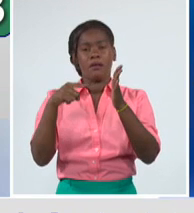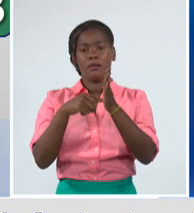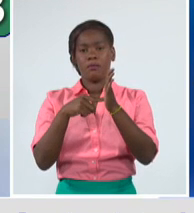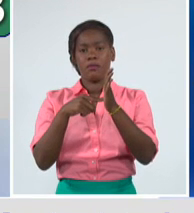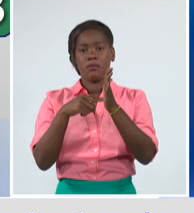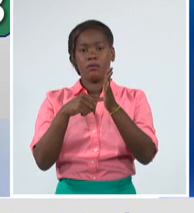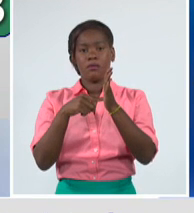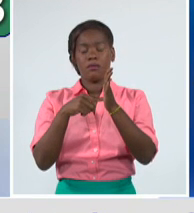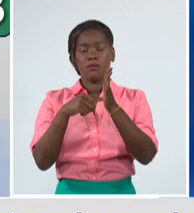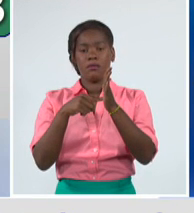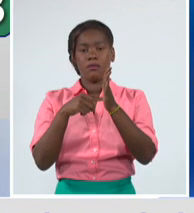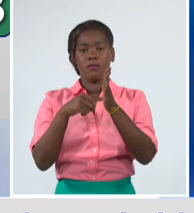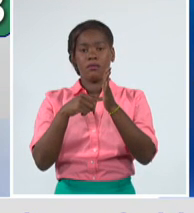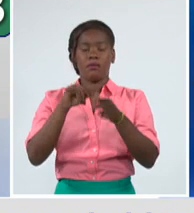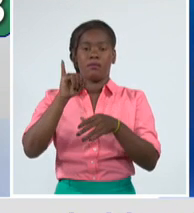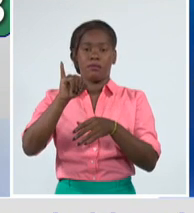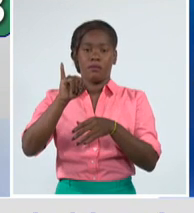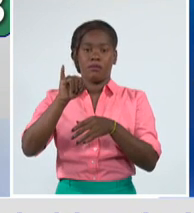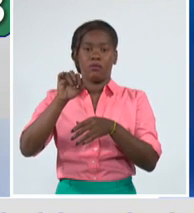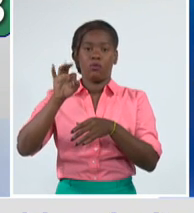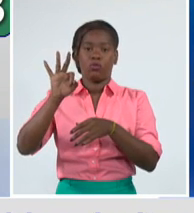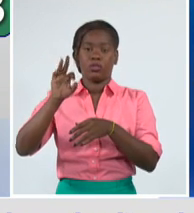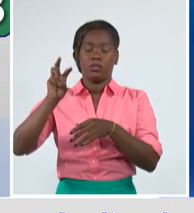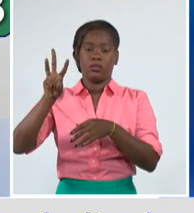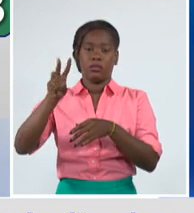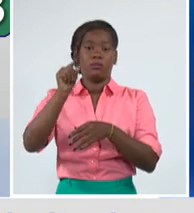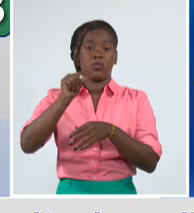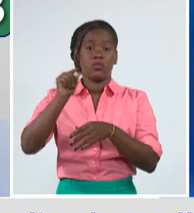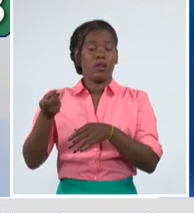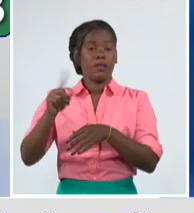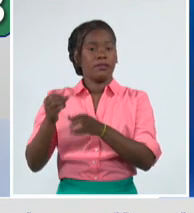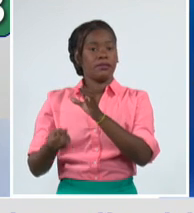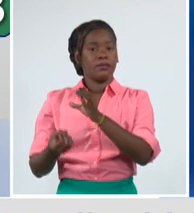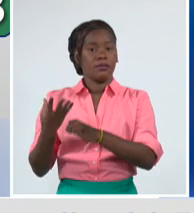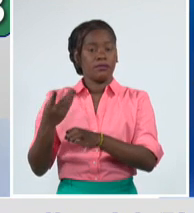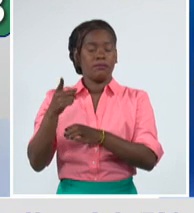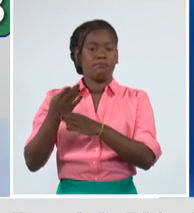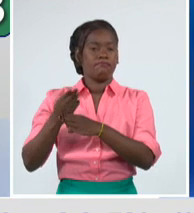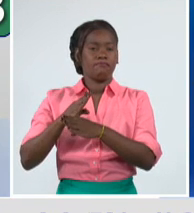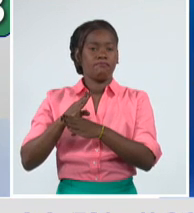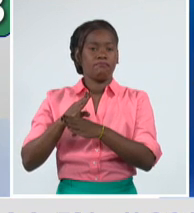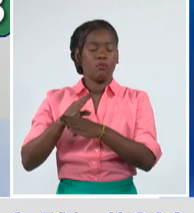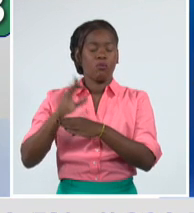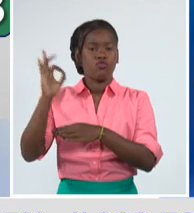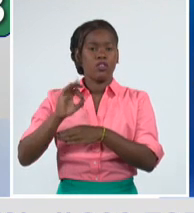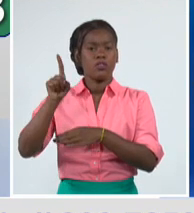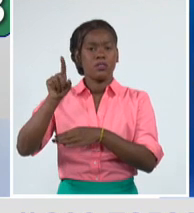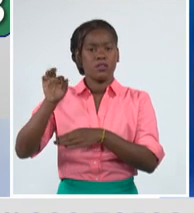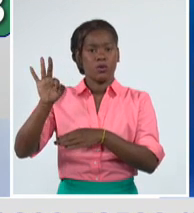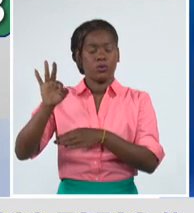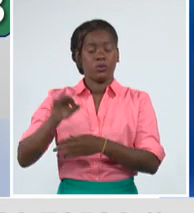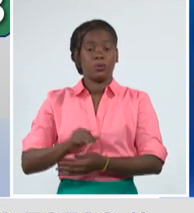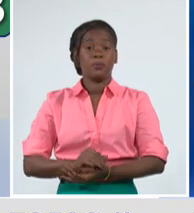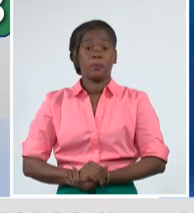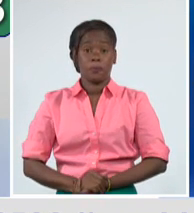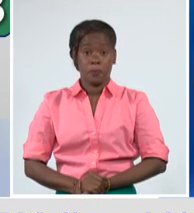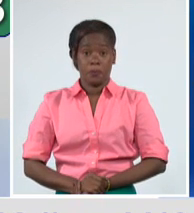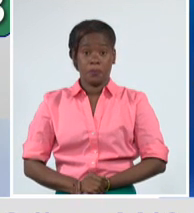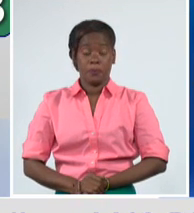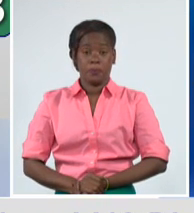1.683 personas se diagnosticaron en el día de ayer, el 18,9% de todos los